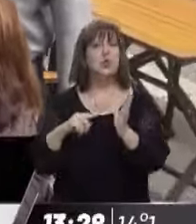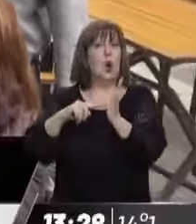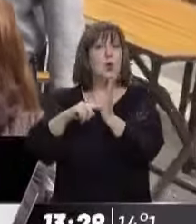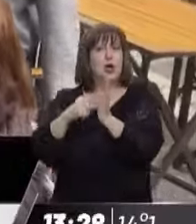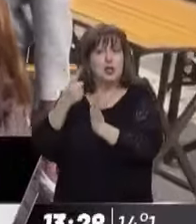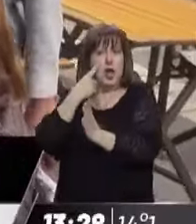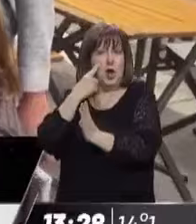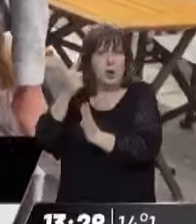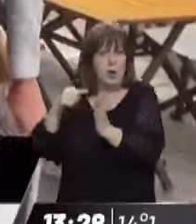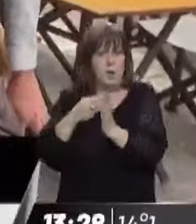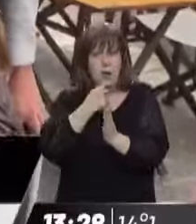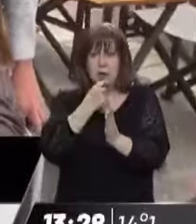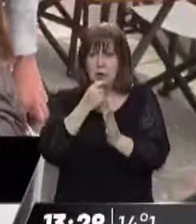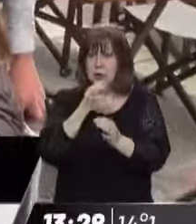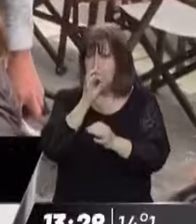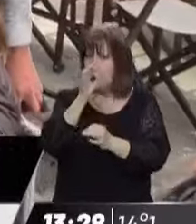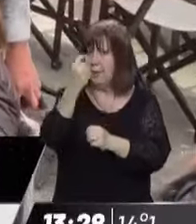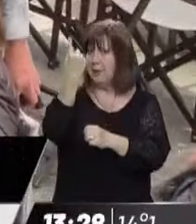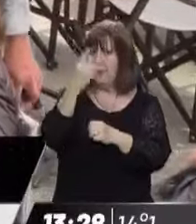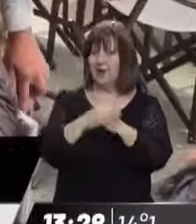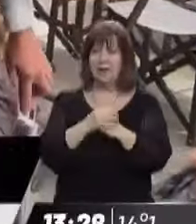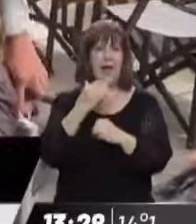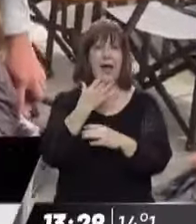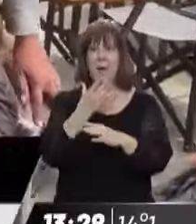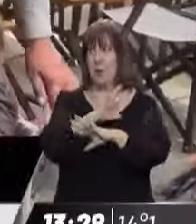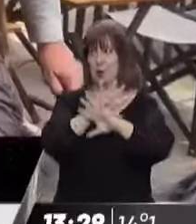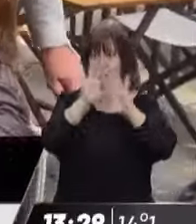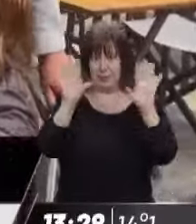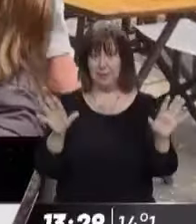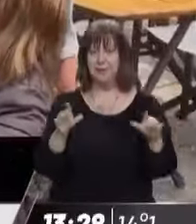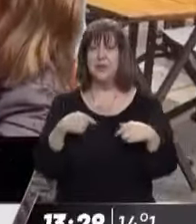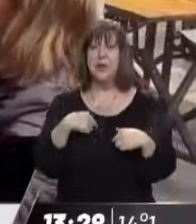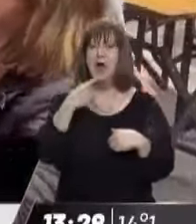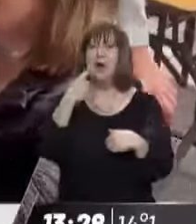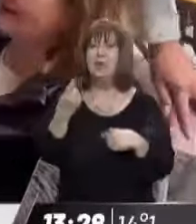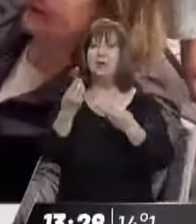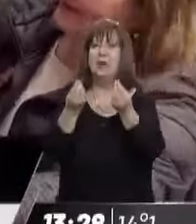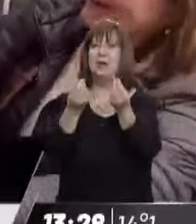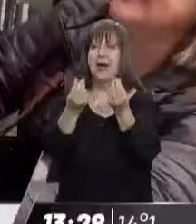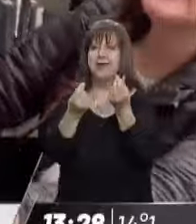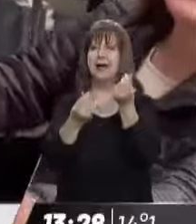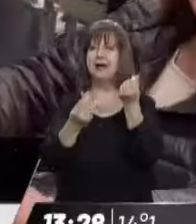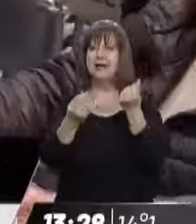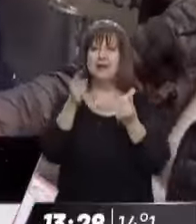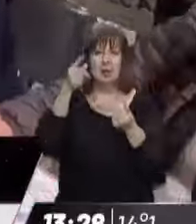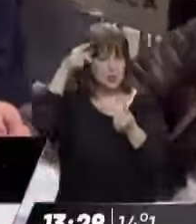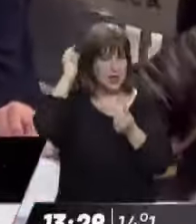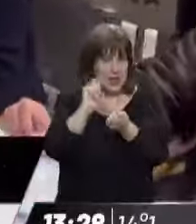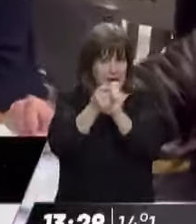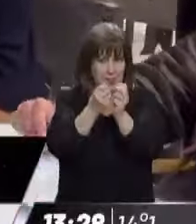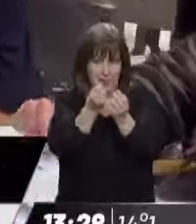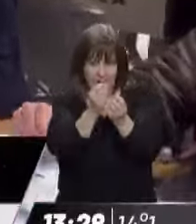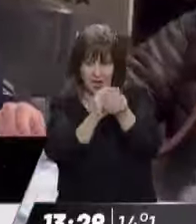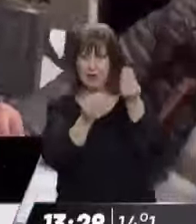pero no Mendoza. Los precios, ¿cuánto más barato les sale a los chilenos estar acá? Por ejemplo, una comida acá, por